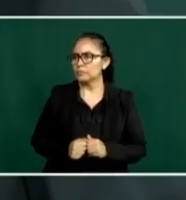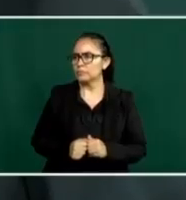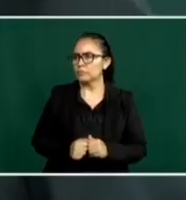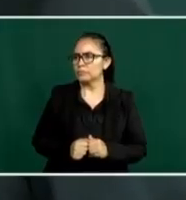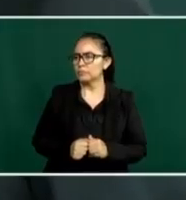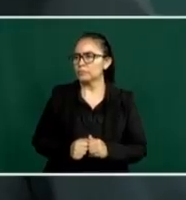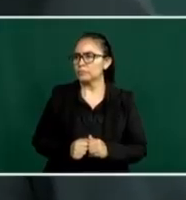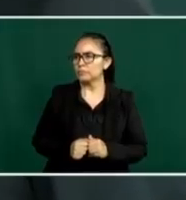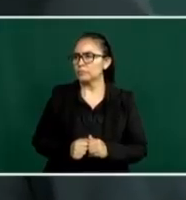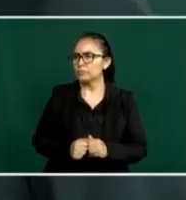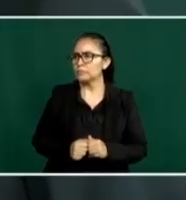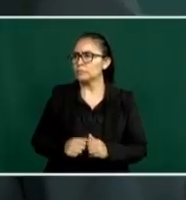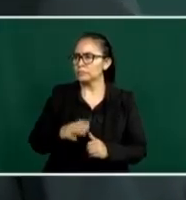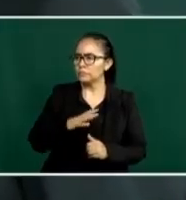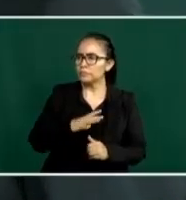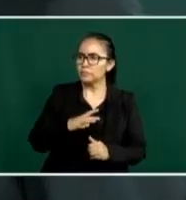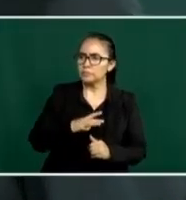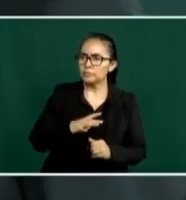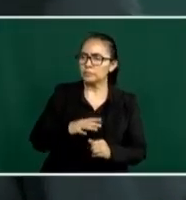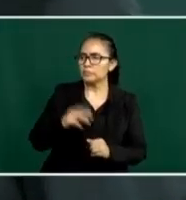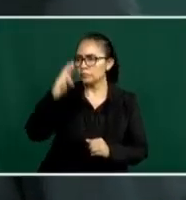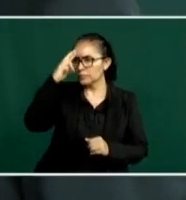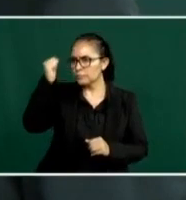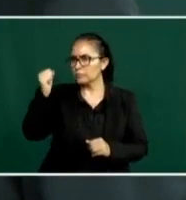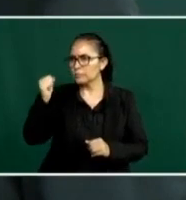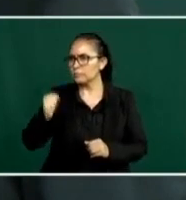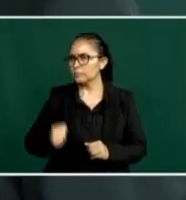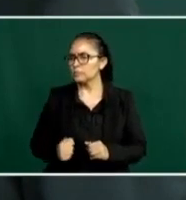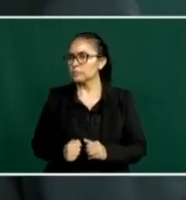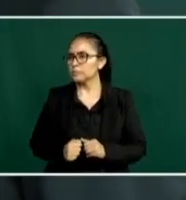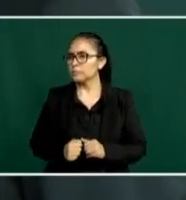porque si hay inflación